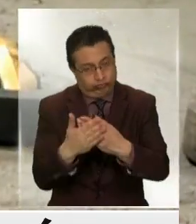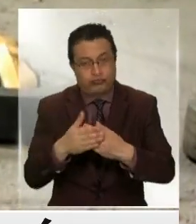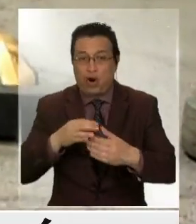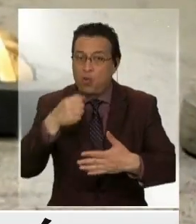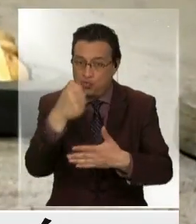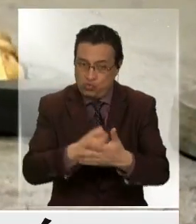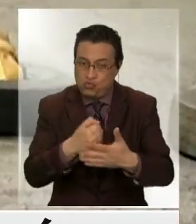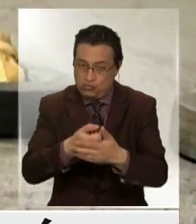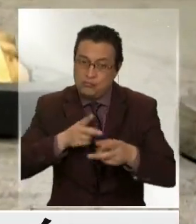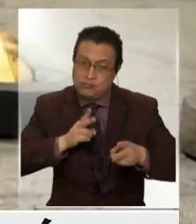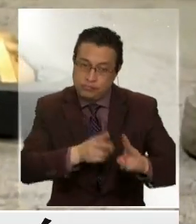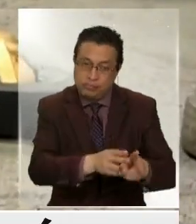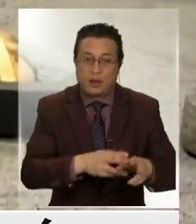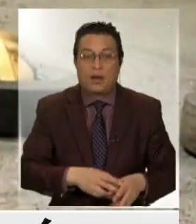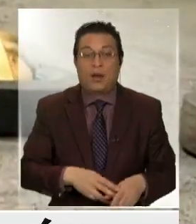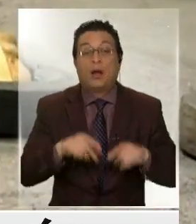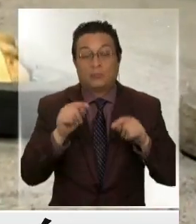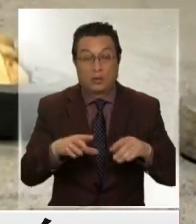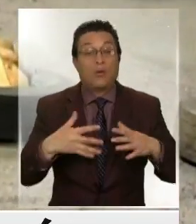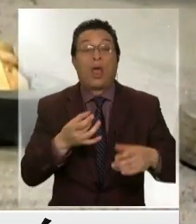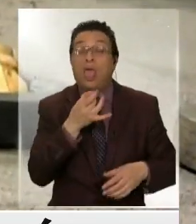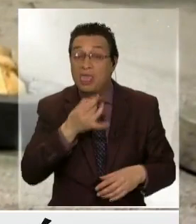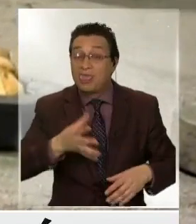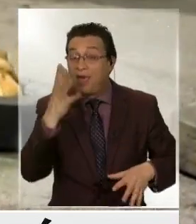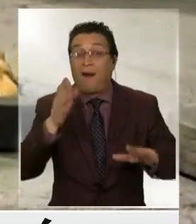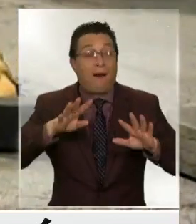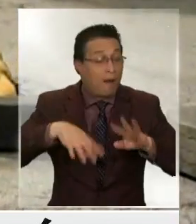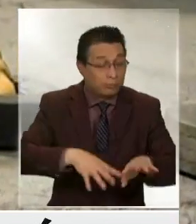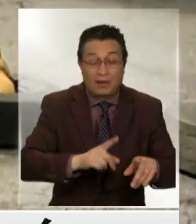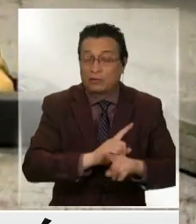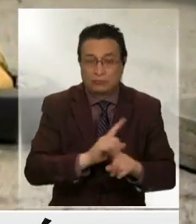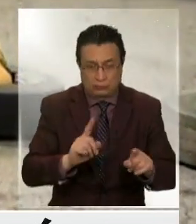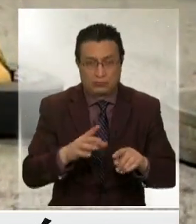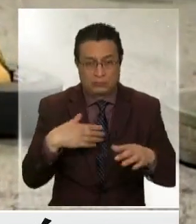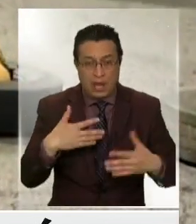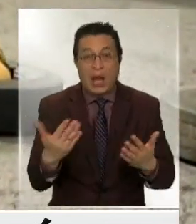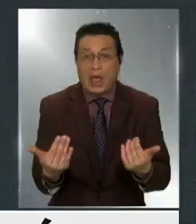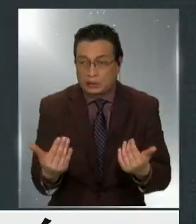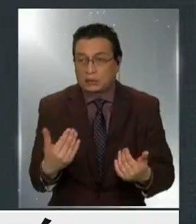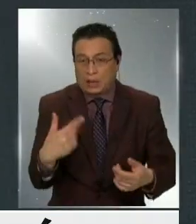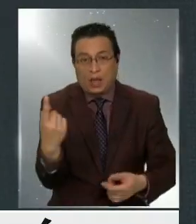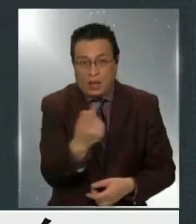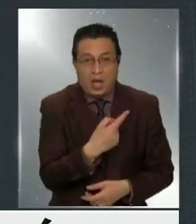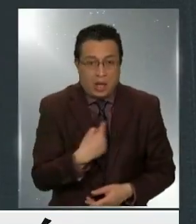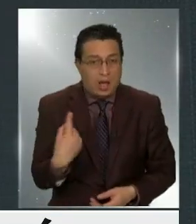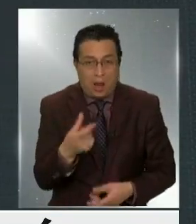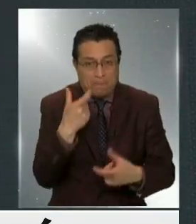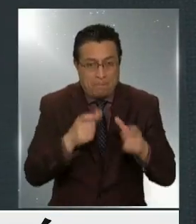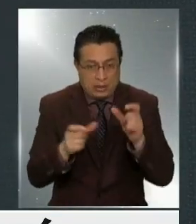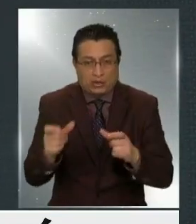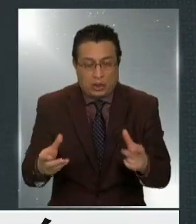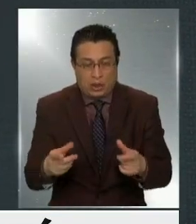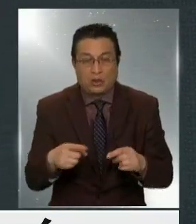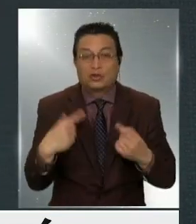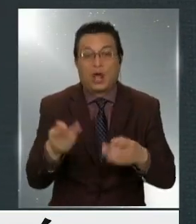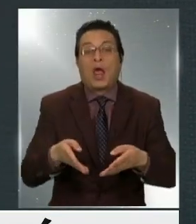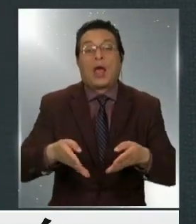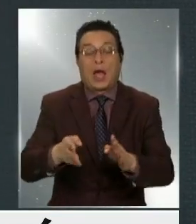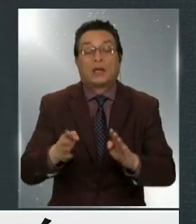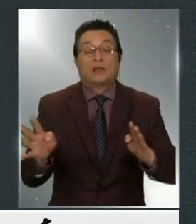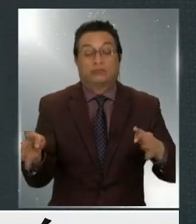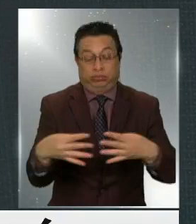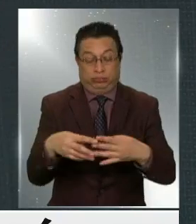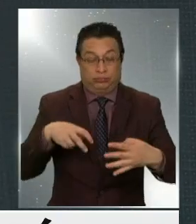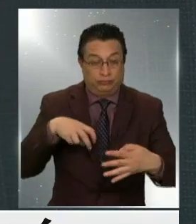sea, no es que salimos a protestar de ganas, sino porque la necesidad del pueblo, la necesidad de una persona. Aquí todos han saqueado y están golpeando las puertas